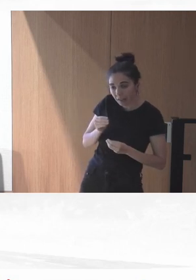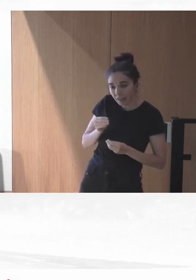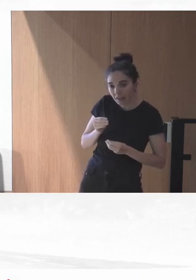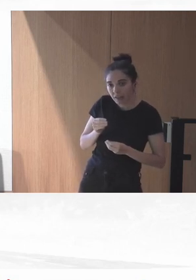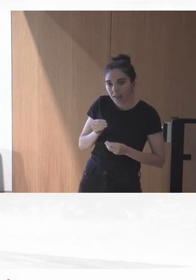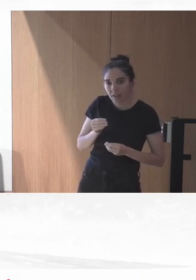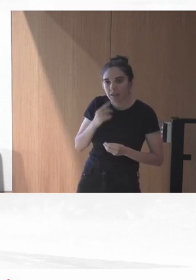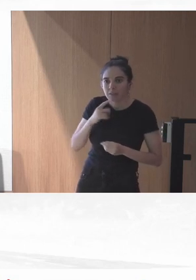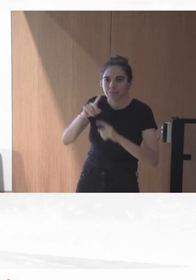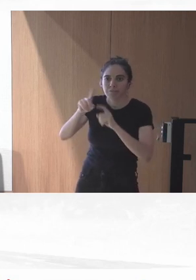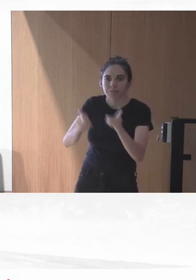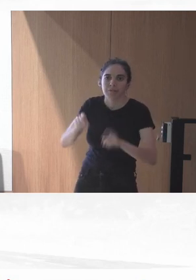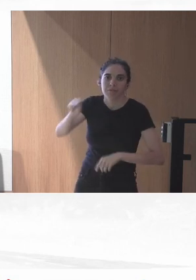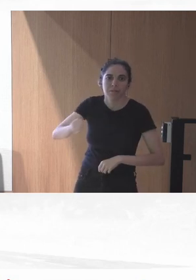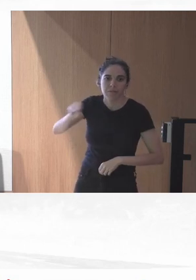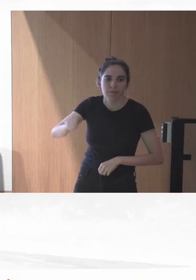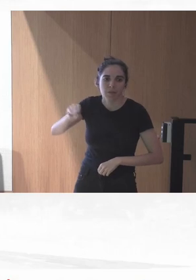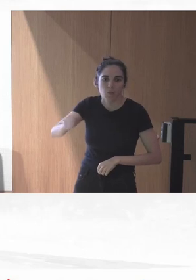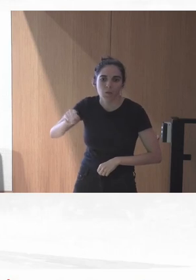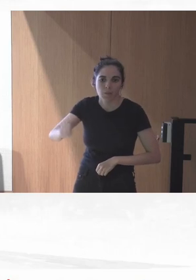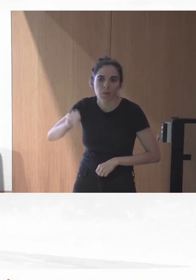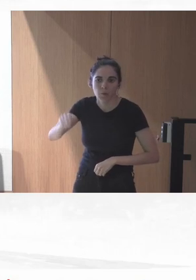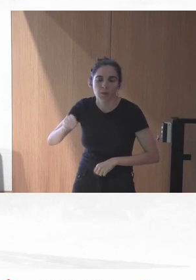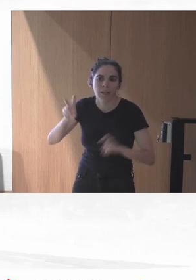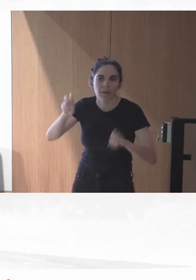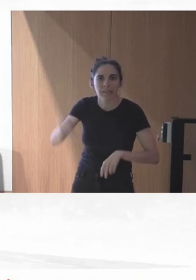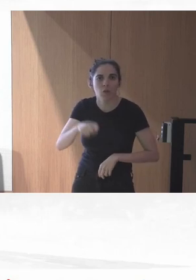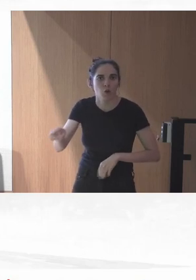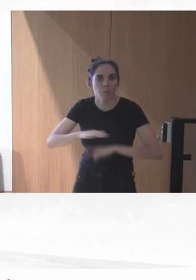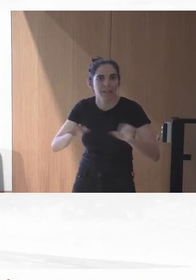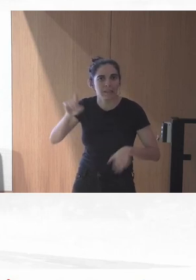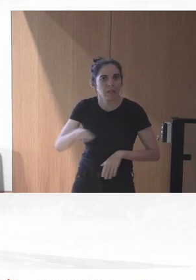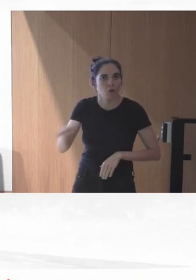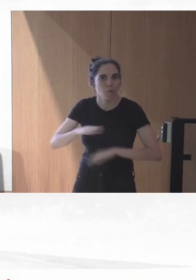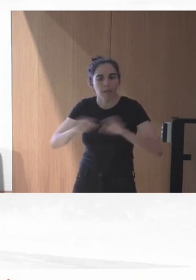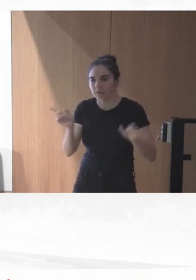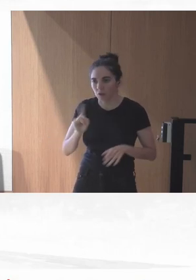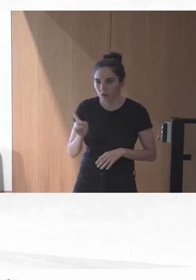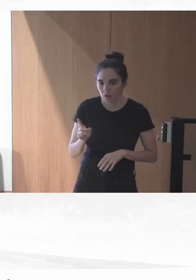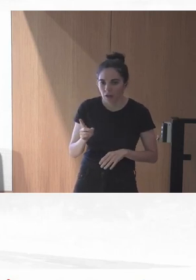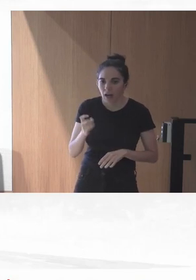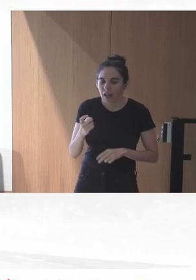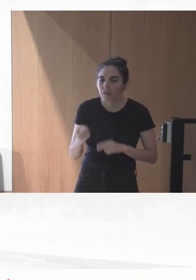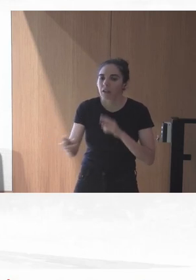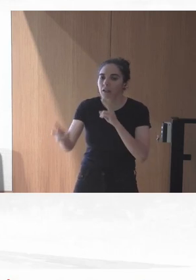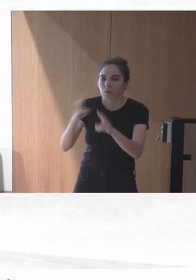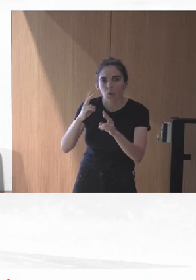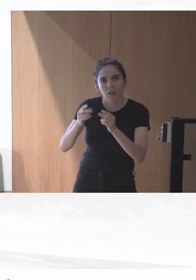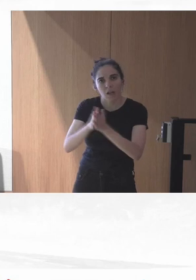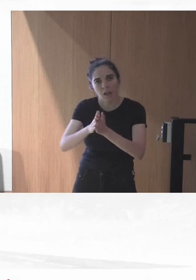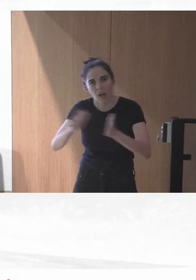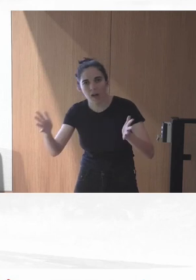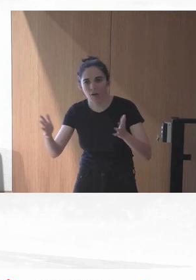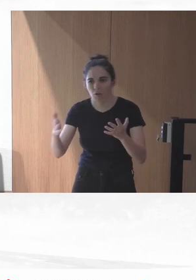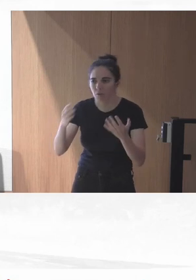no se abusara de las preguntas para contestar con sí o no, sino que se solicitara feedback a Nicolás no